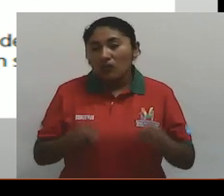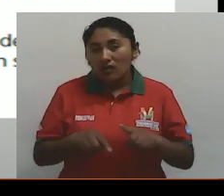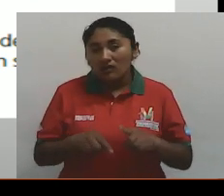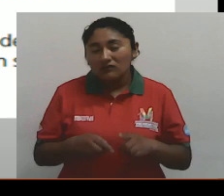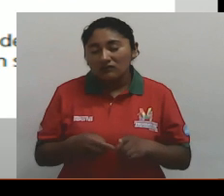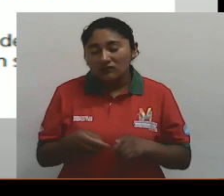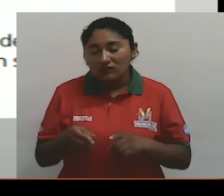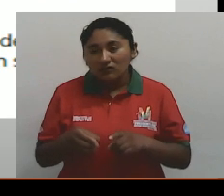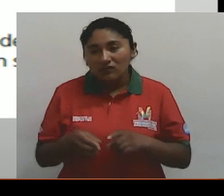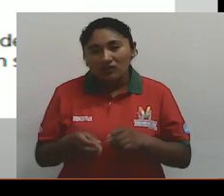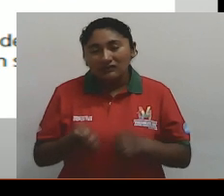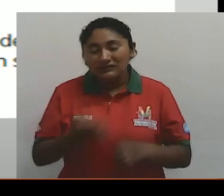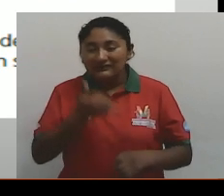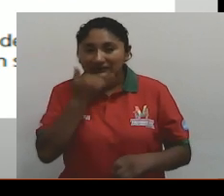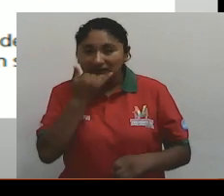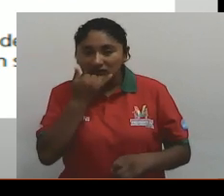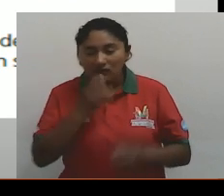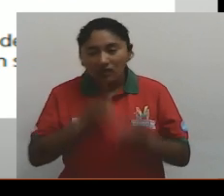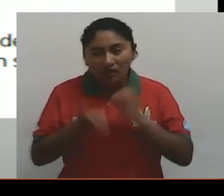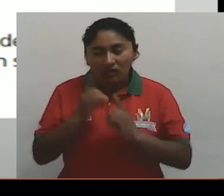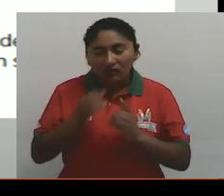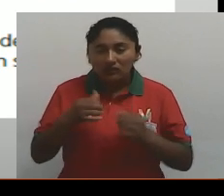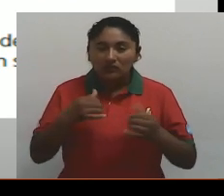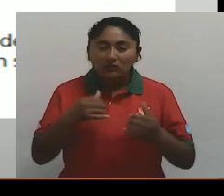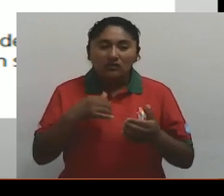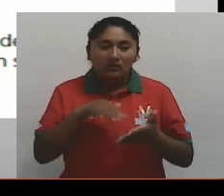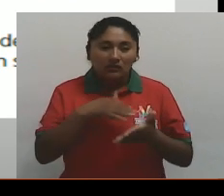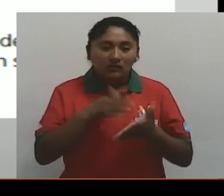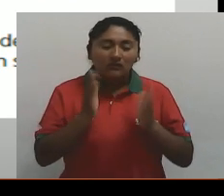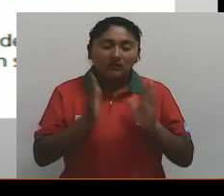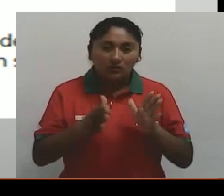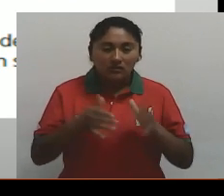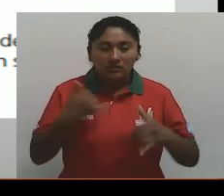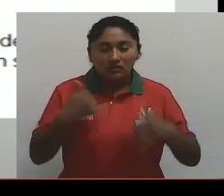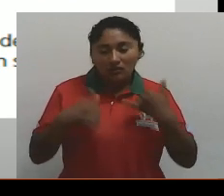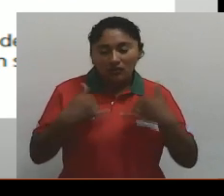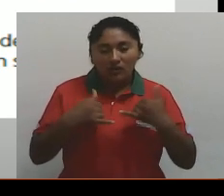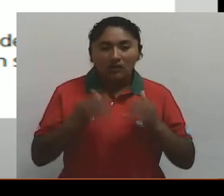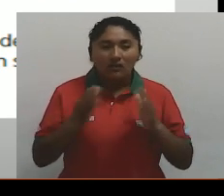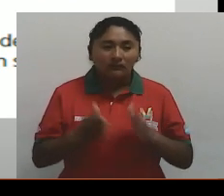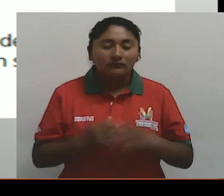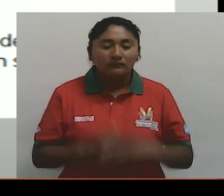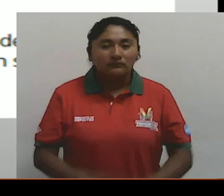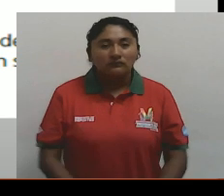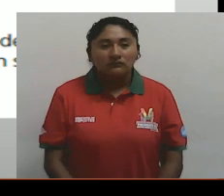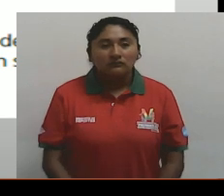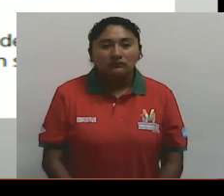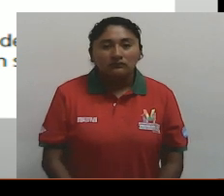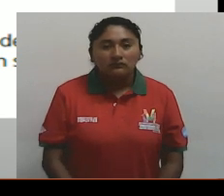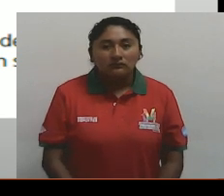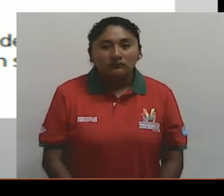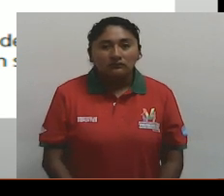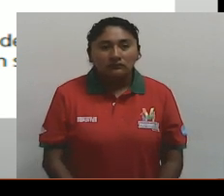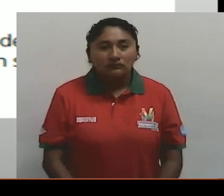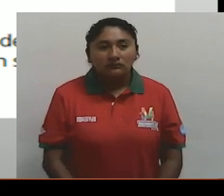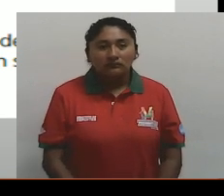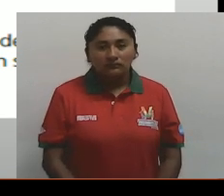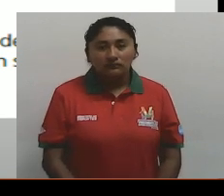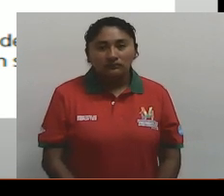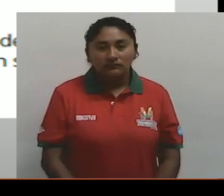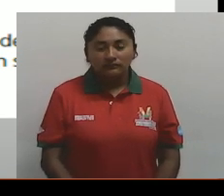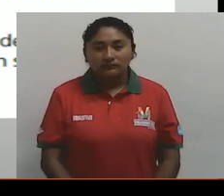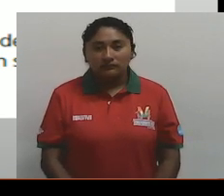los elementos espectaculares del juego y que los mejores jugadores hagan lo que ellos mejor saben hacer, entretener al